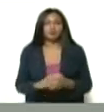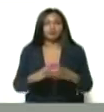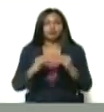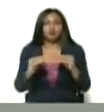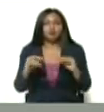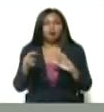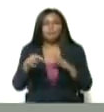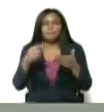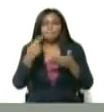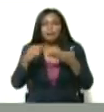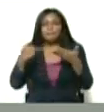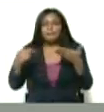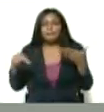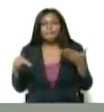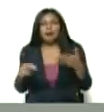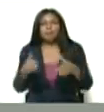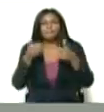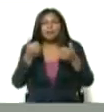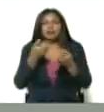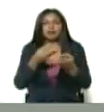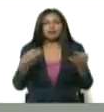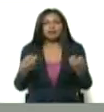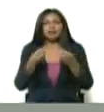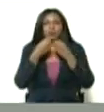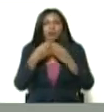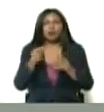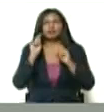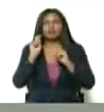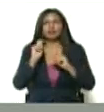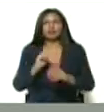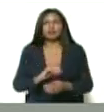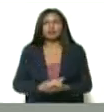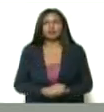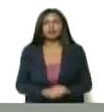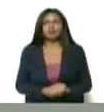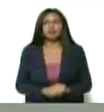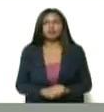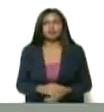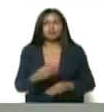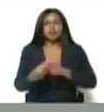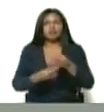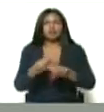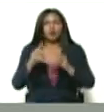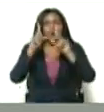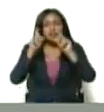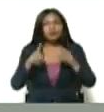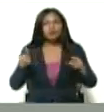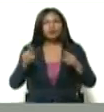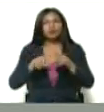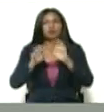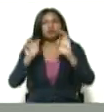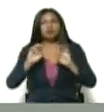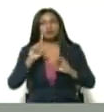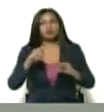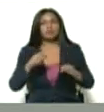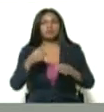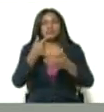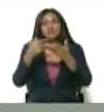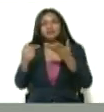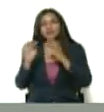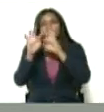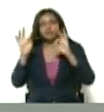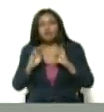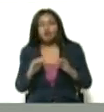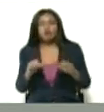materia bien hecha, sus buenas tareas y hacer los exámenes? Hay diversas modalidades,